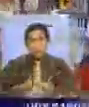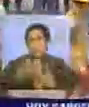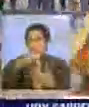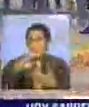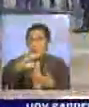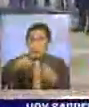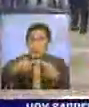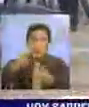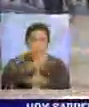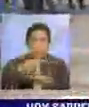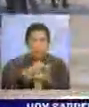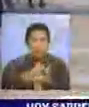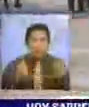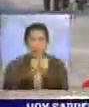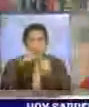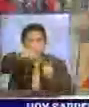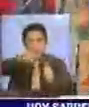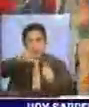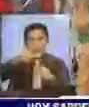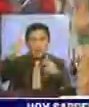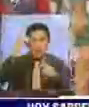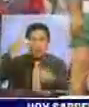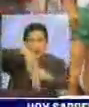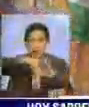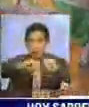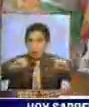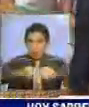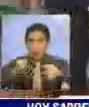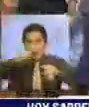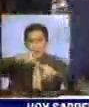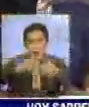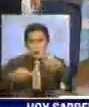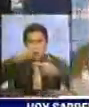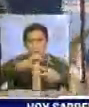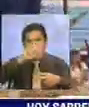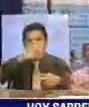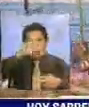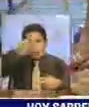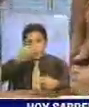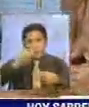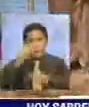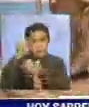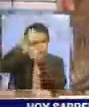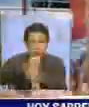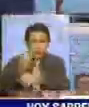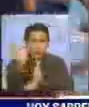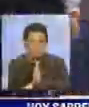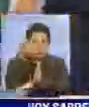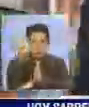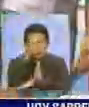que guayas y quil reinaban esta tierra hasta que llega Francisco de Orellana y pues ahora la